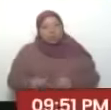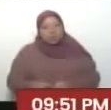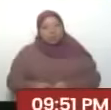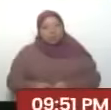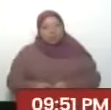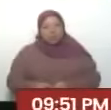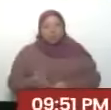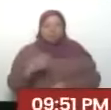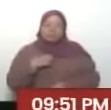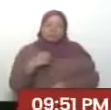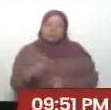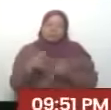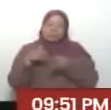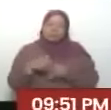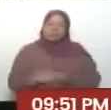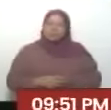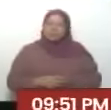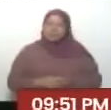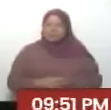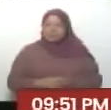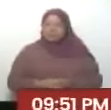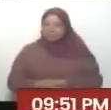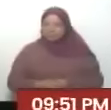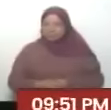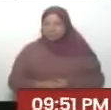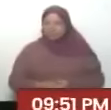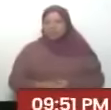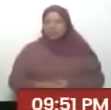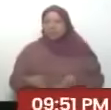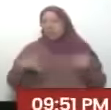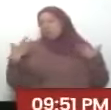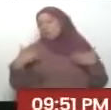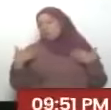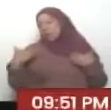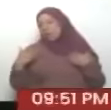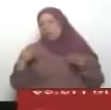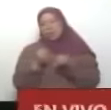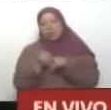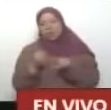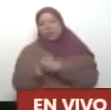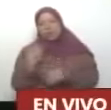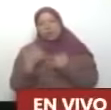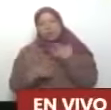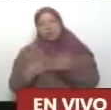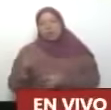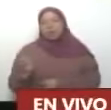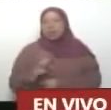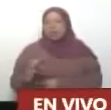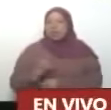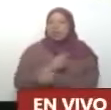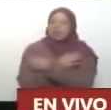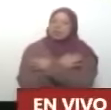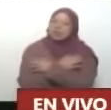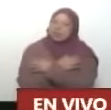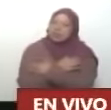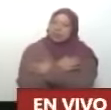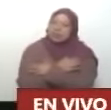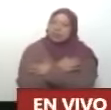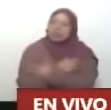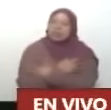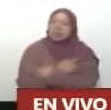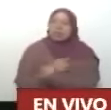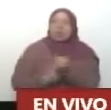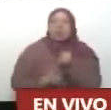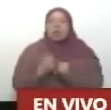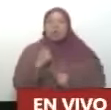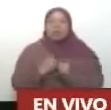victoria segura. Así que me alegra mucho todo el trabajo que hicieron por el país. Felicitar a Omar Acedo y a